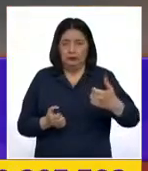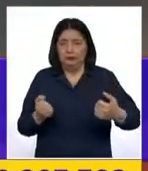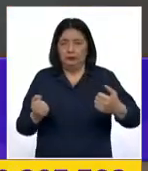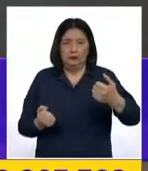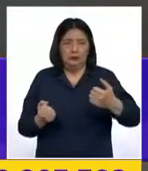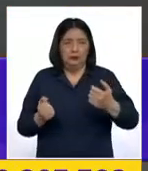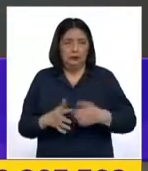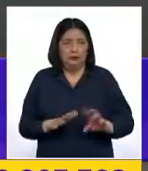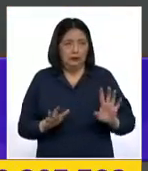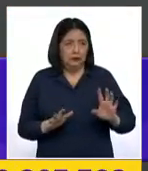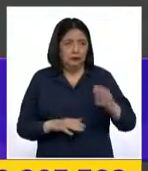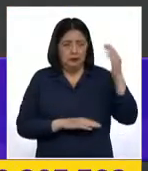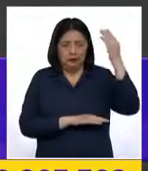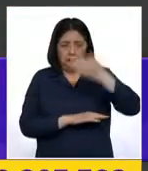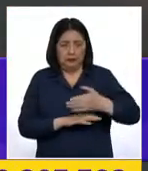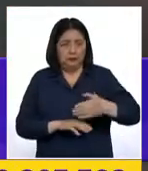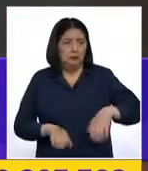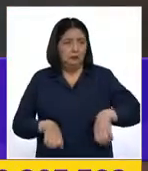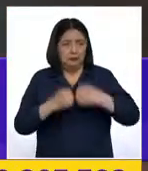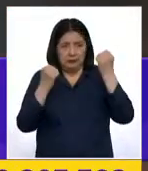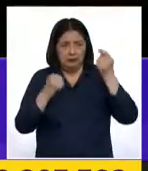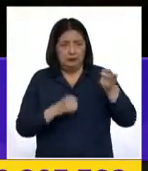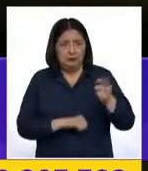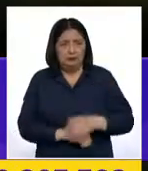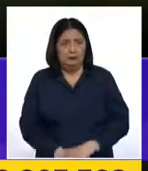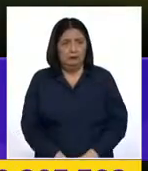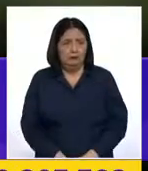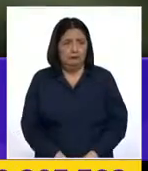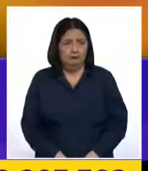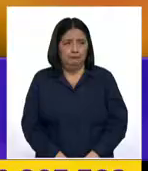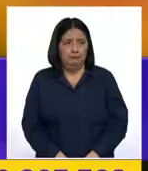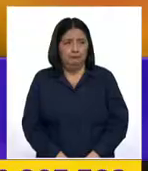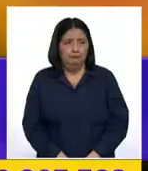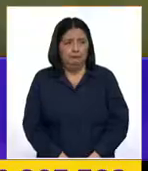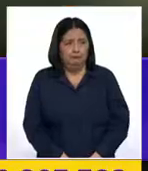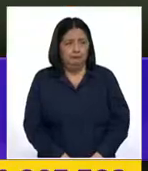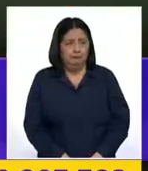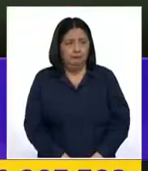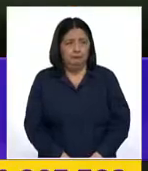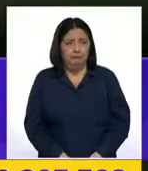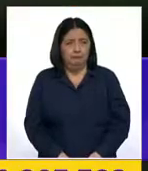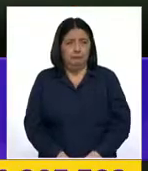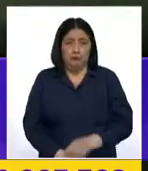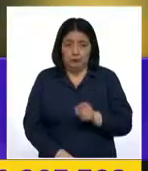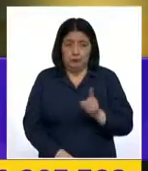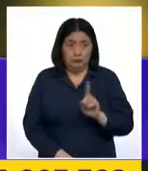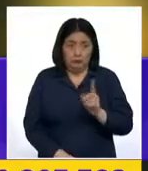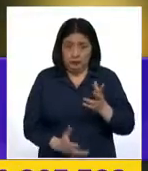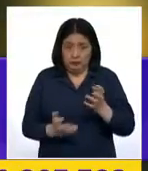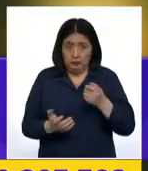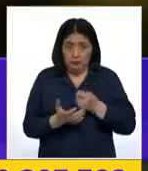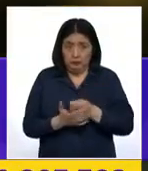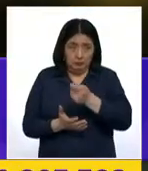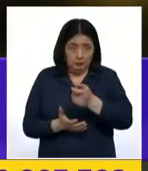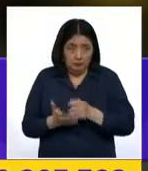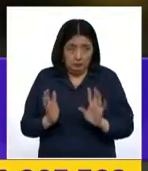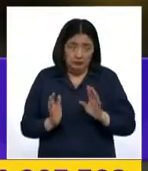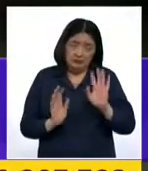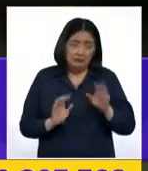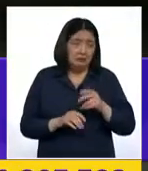y destruyendo las tranqueras del peaje. Vamos a la T, ya, si no quiere pagar peaje, vamos